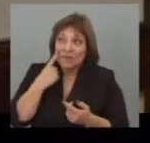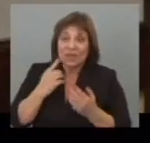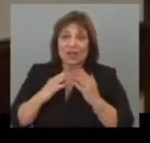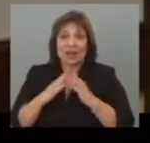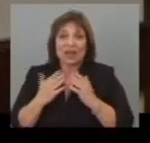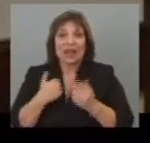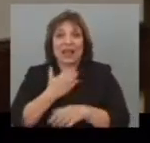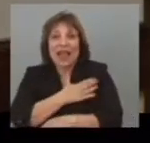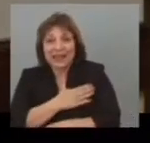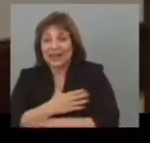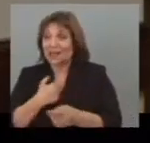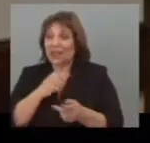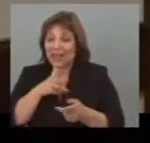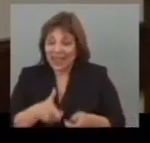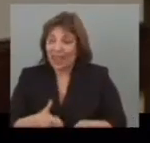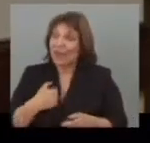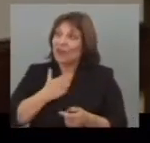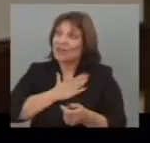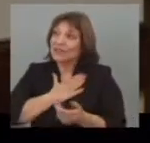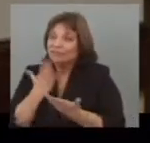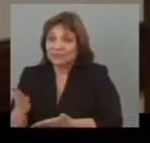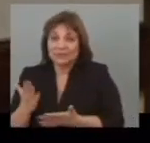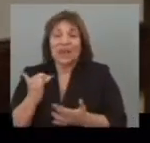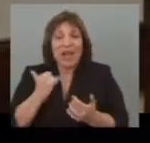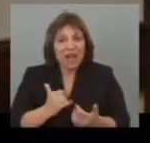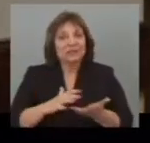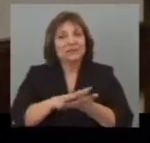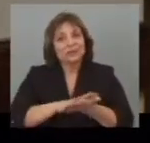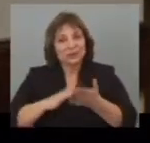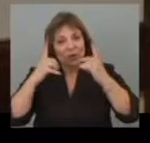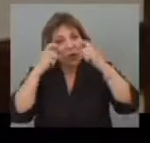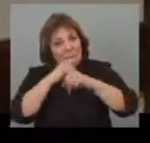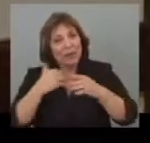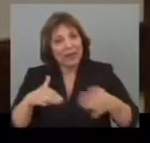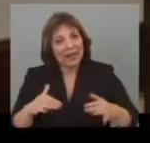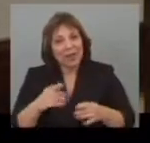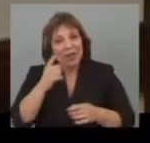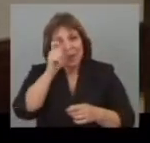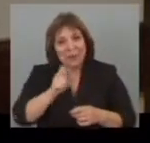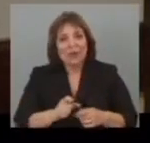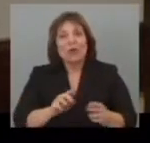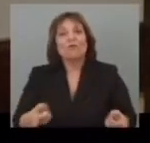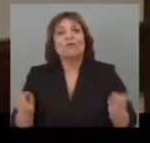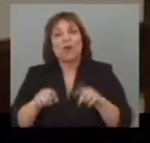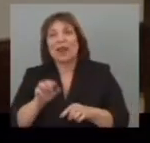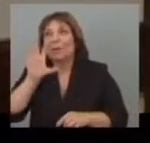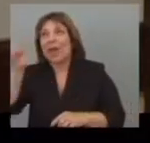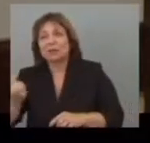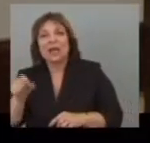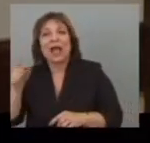afectiva, porque hay hijos, ¿no? O sea, hay situaciones muy complejas que hacen que una persona vuelva a buscar a la persona con la que